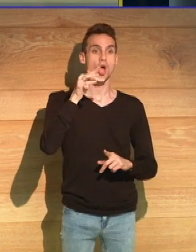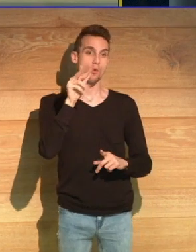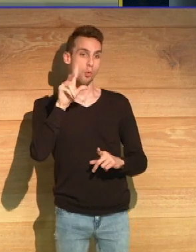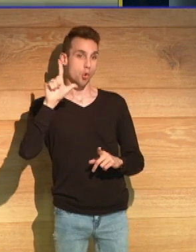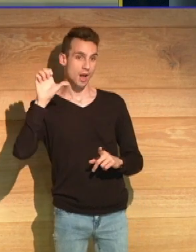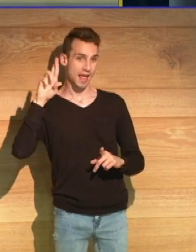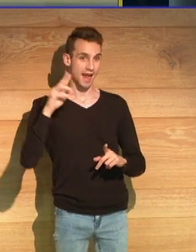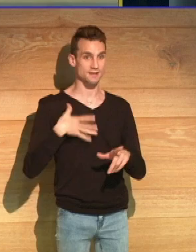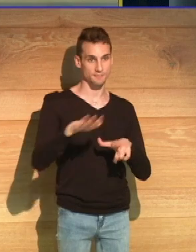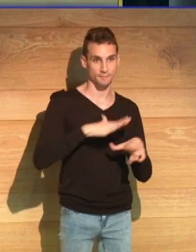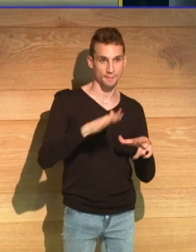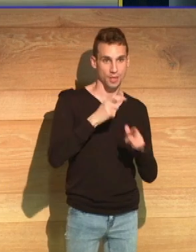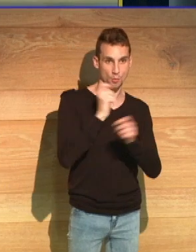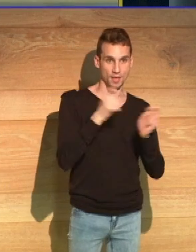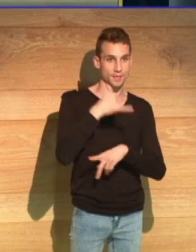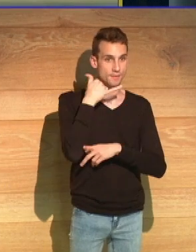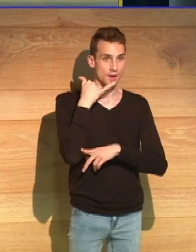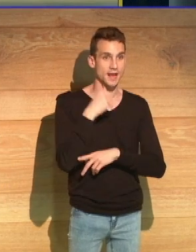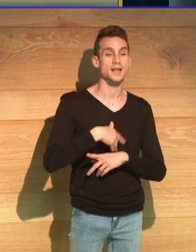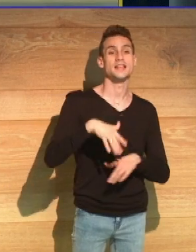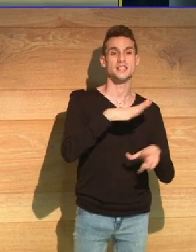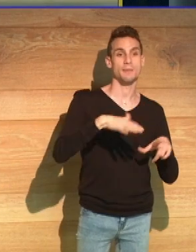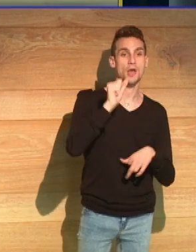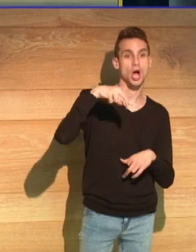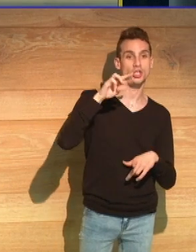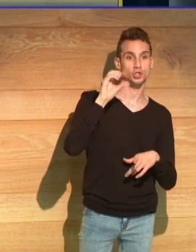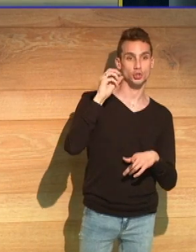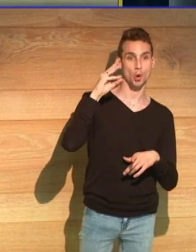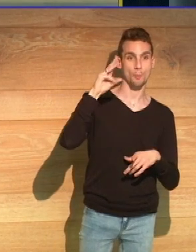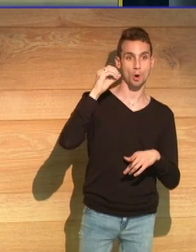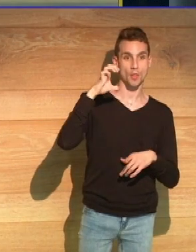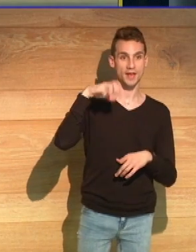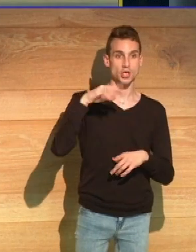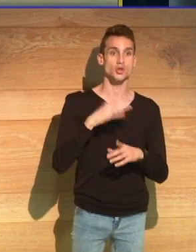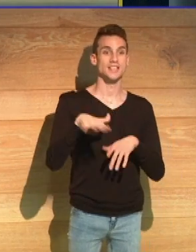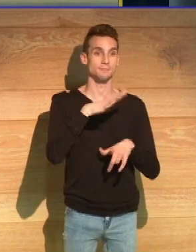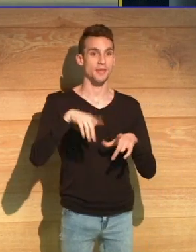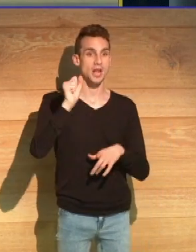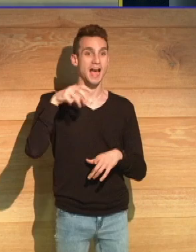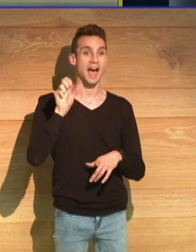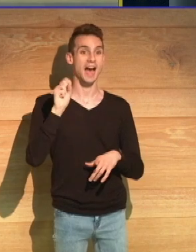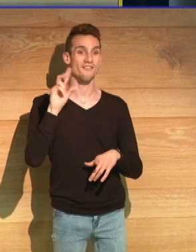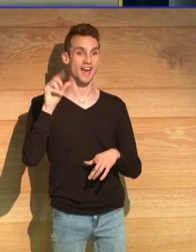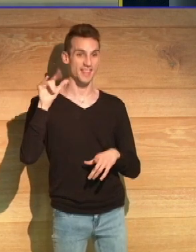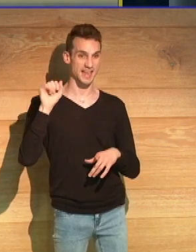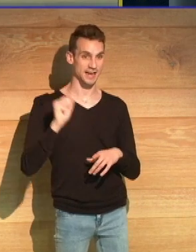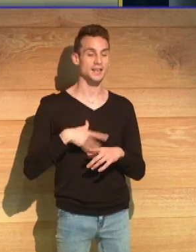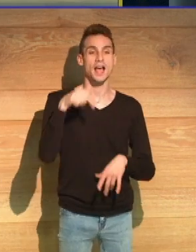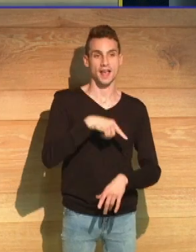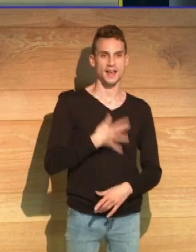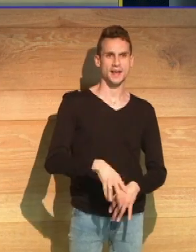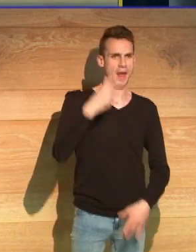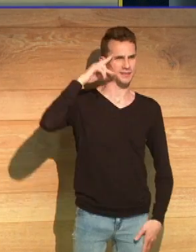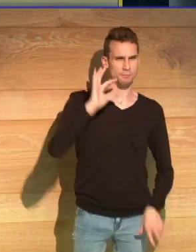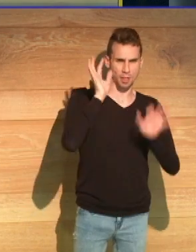espectáculo Antropoceno del Teatro de la Abadía. Contamos con tres ponentes de lujo para acercarnos a la situación actual del mundo a